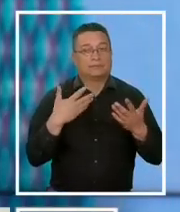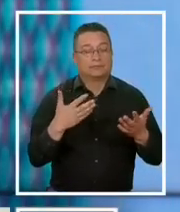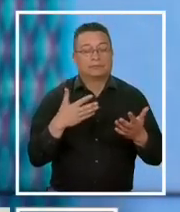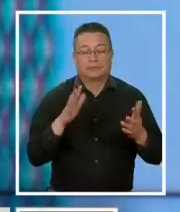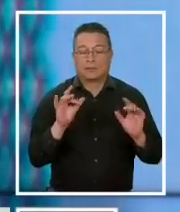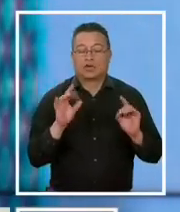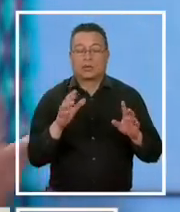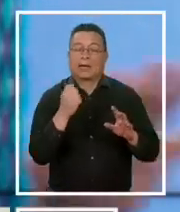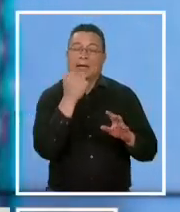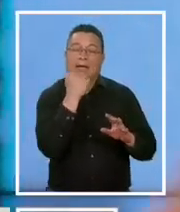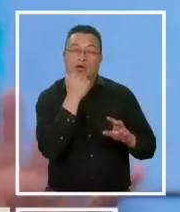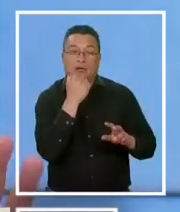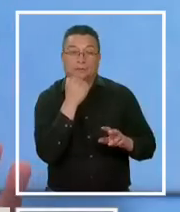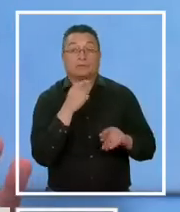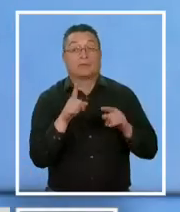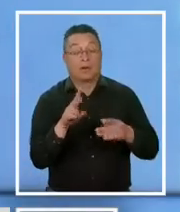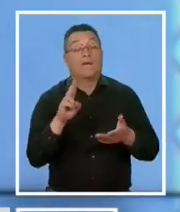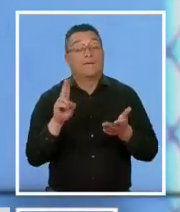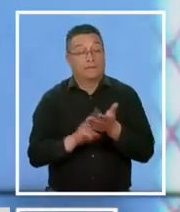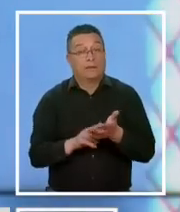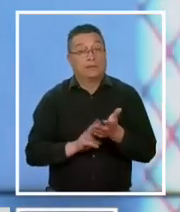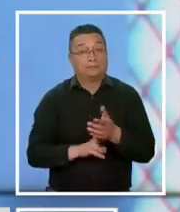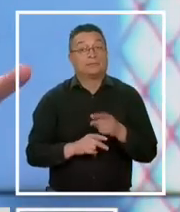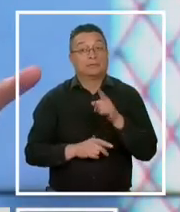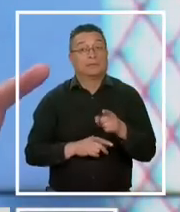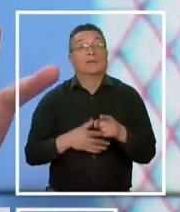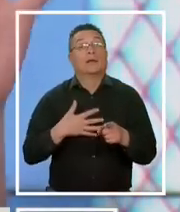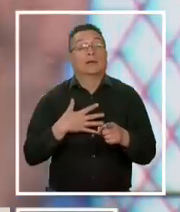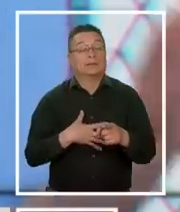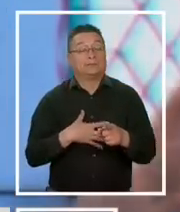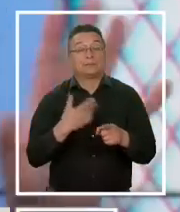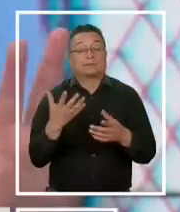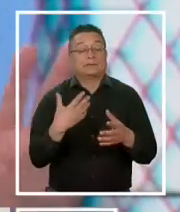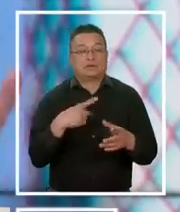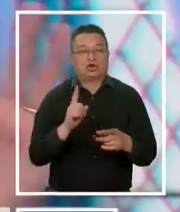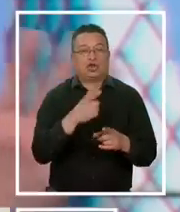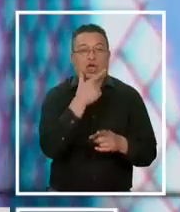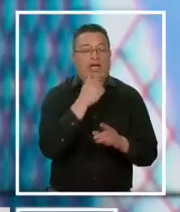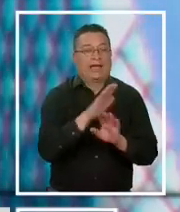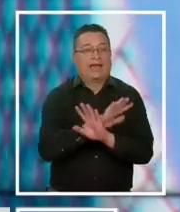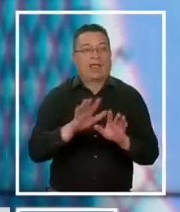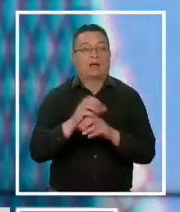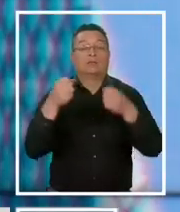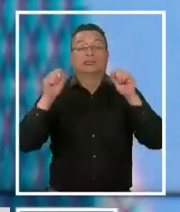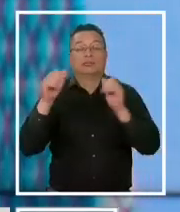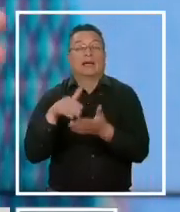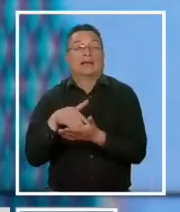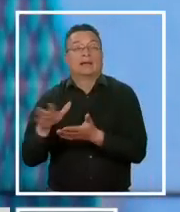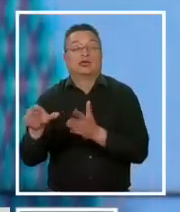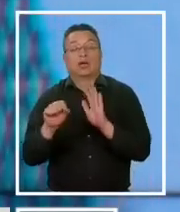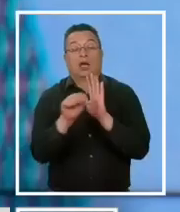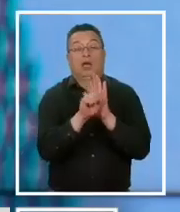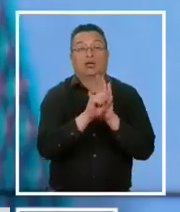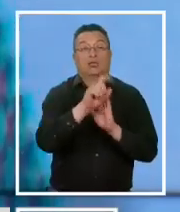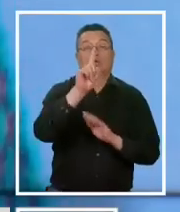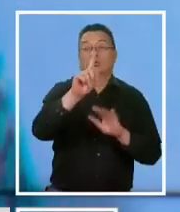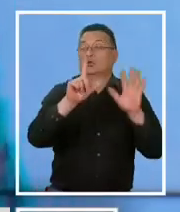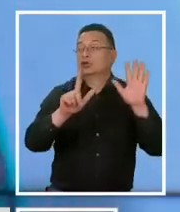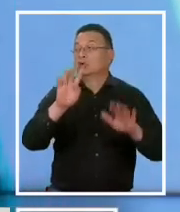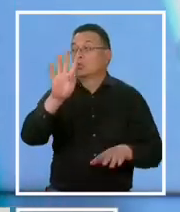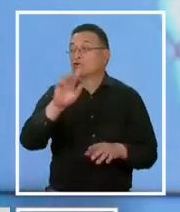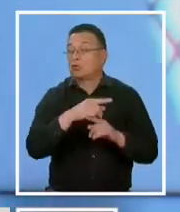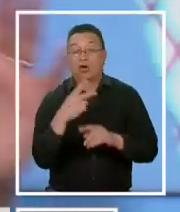es equivocado y hay quienes quieren que no ocurra nada que te dice No mira ganó el rechazo y el artículo